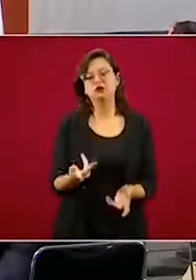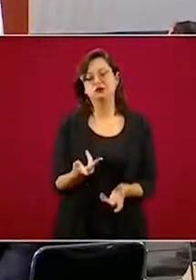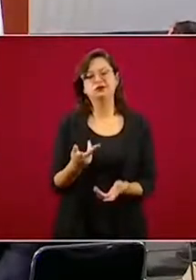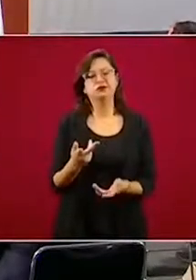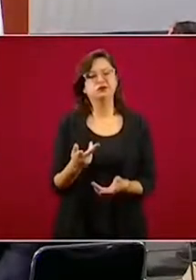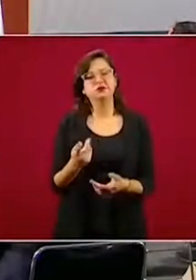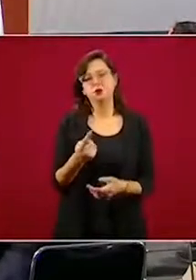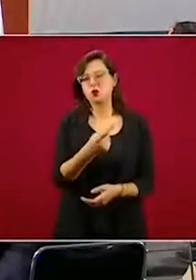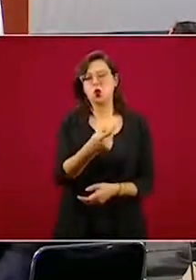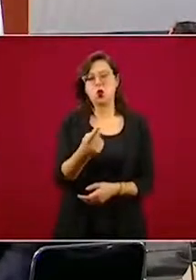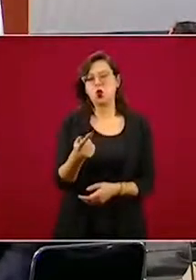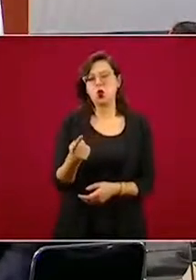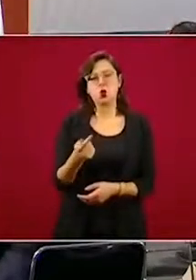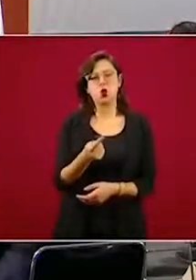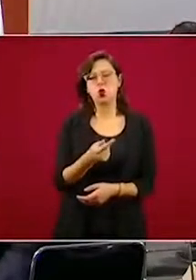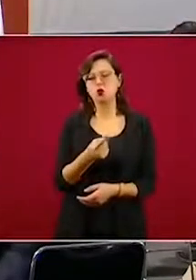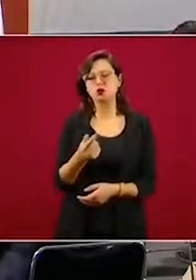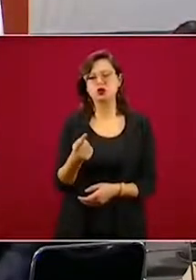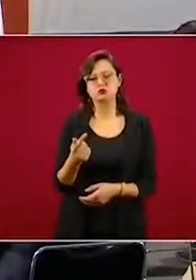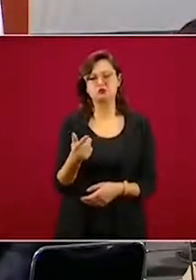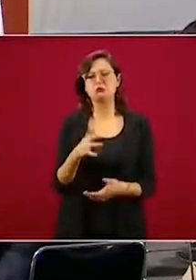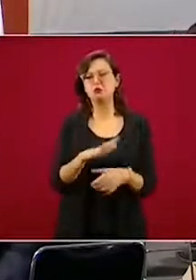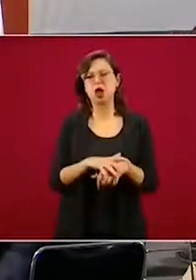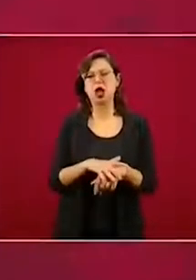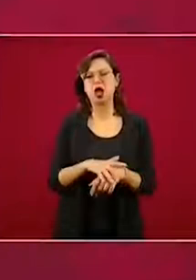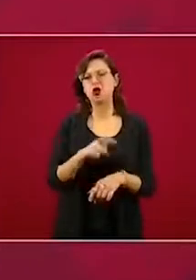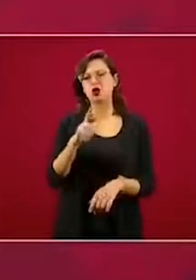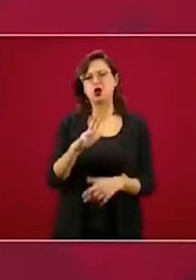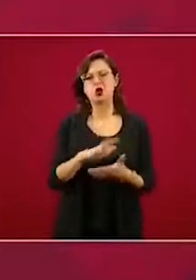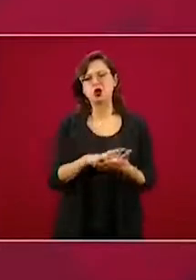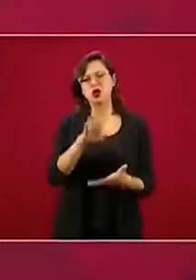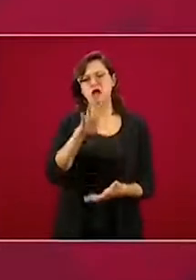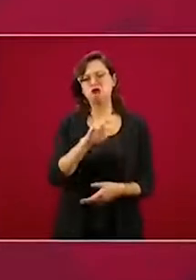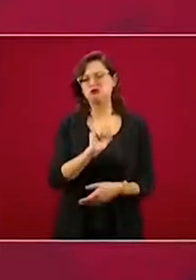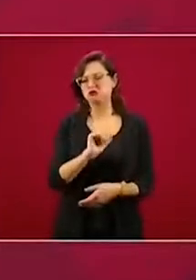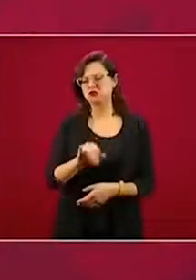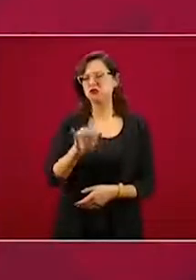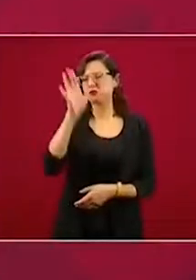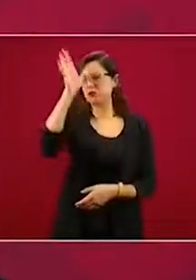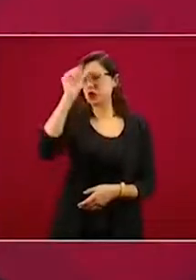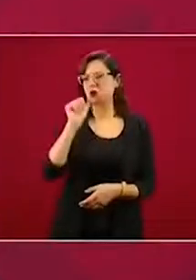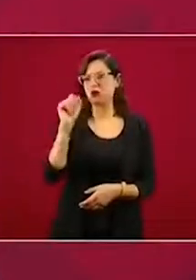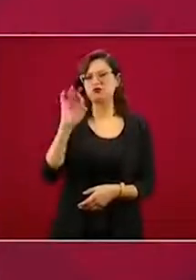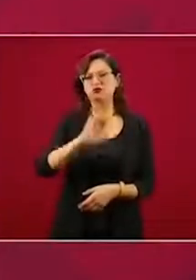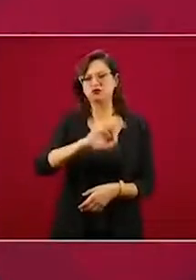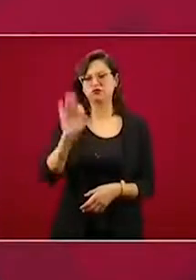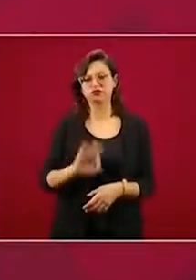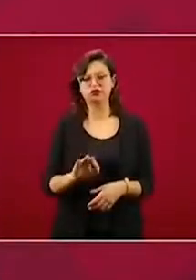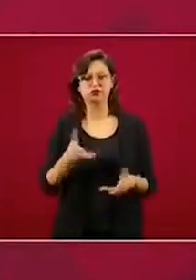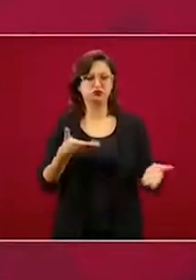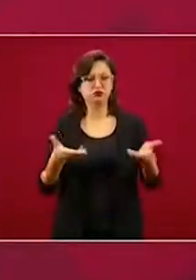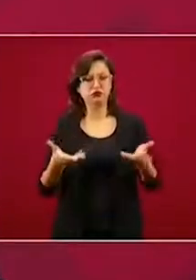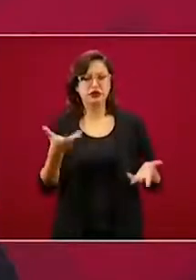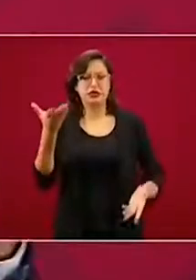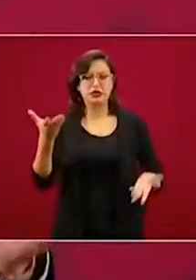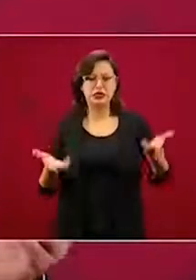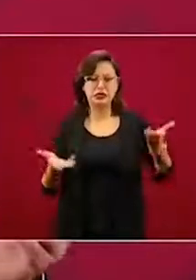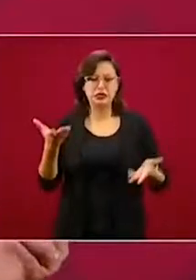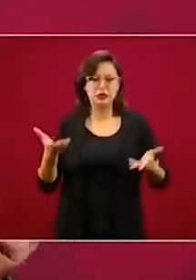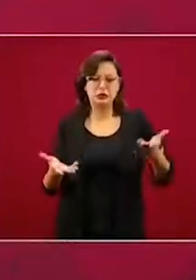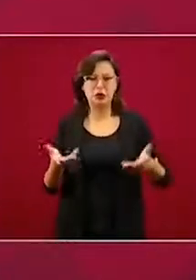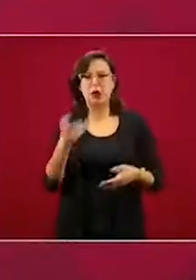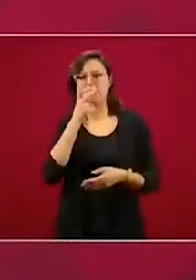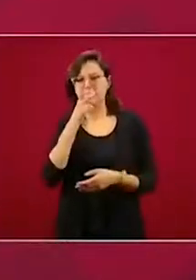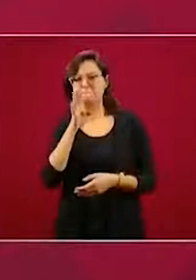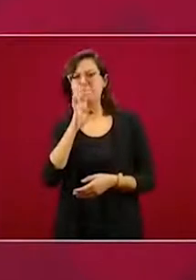han sido los menos, porque la mayoría se ha puesto de acuerdo papás y colegios, en encontrar un punto de equilibrio en